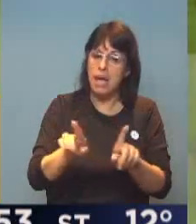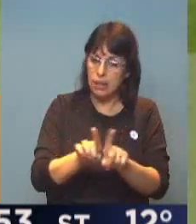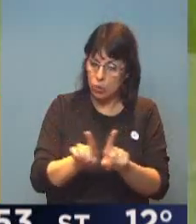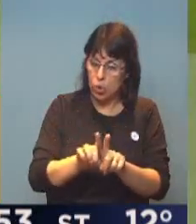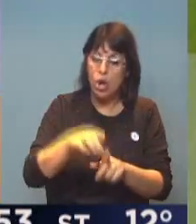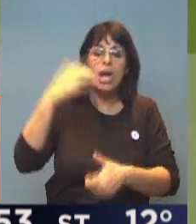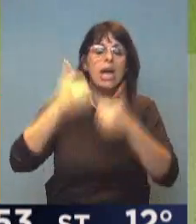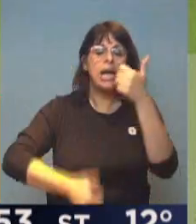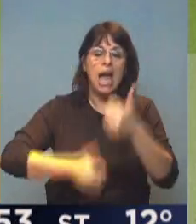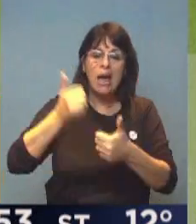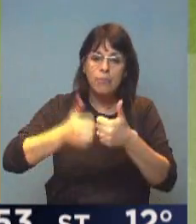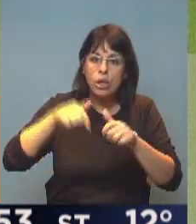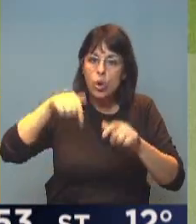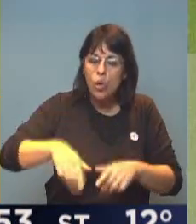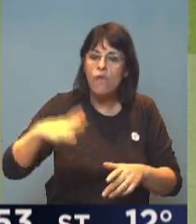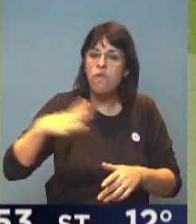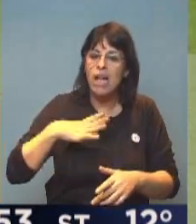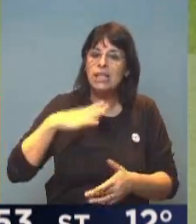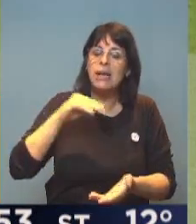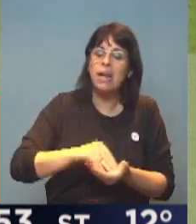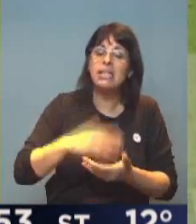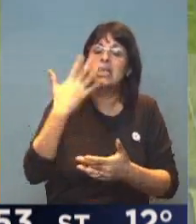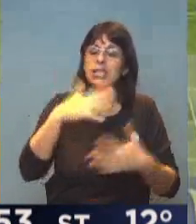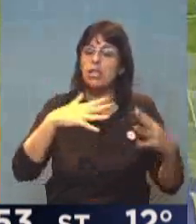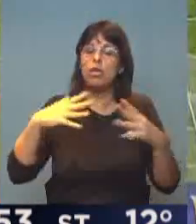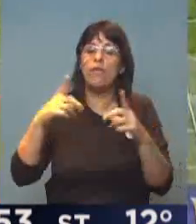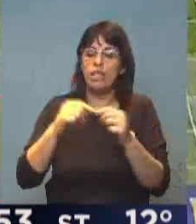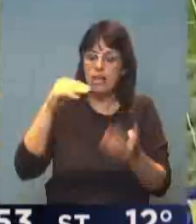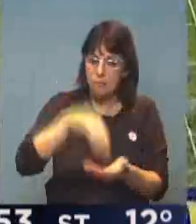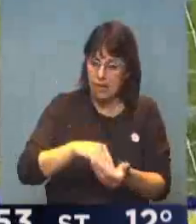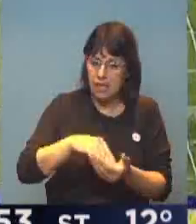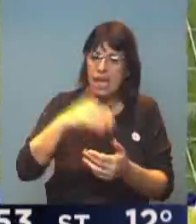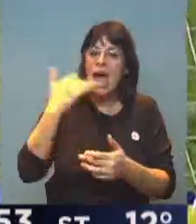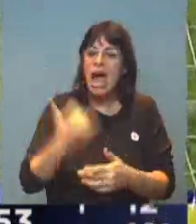y el campeonato al día cuando faltan 5 fechas, todavía a plena emoción.